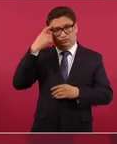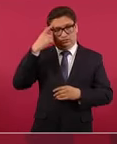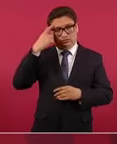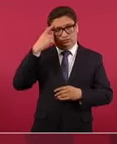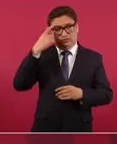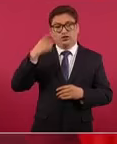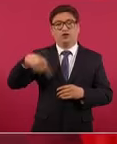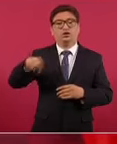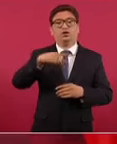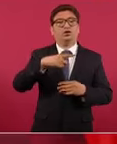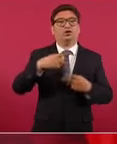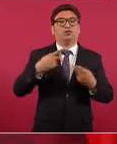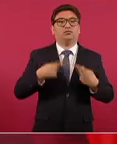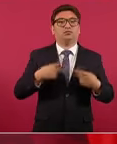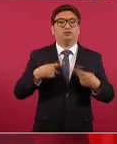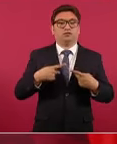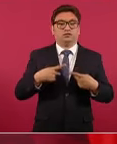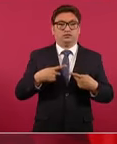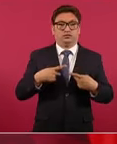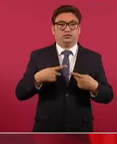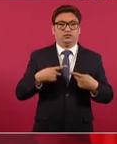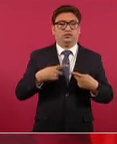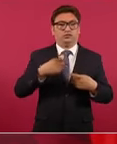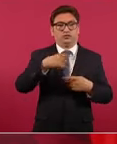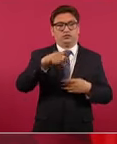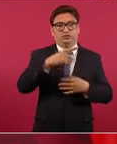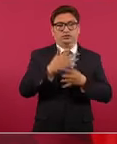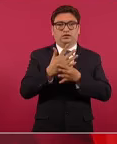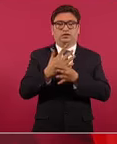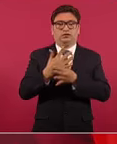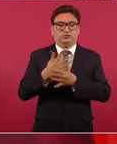quién es planteaban